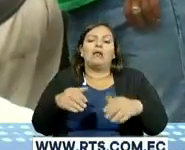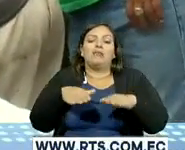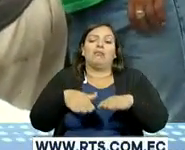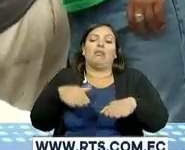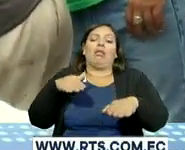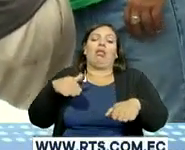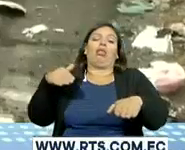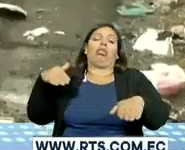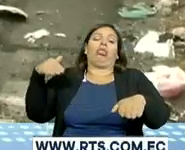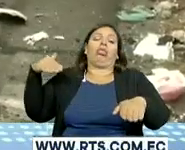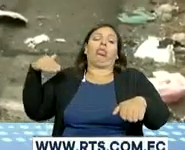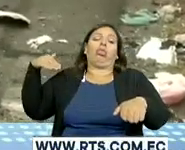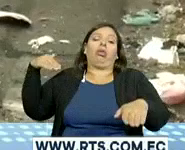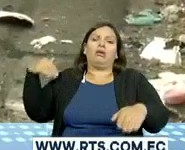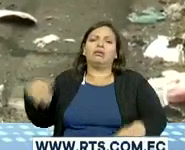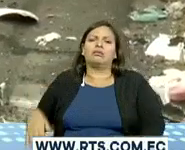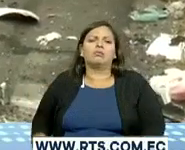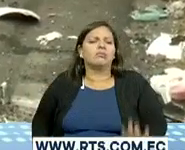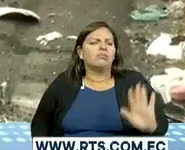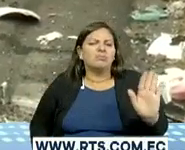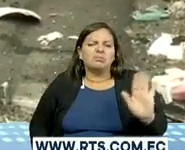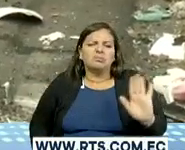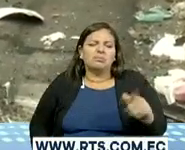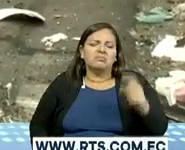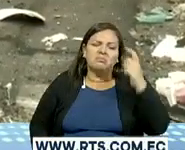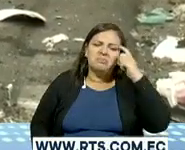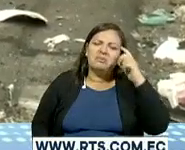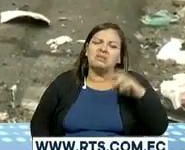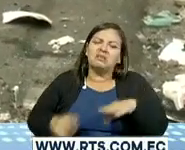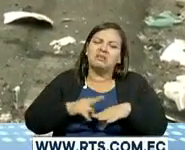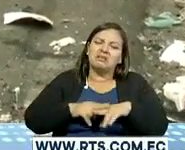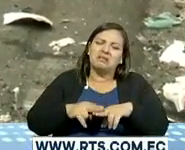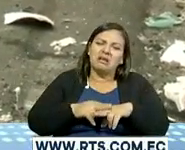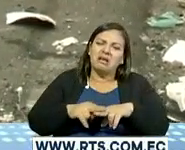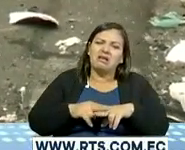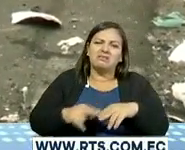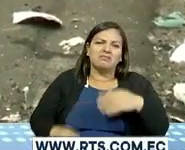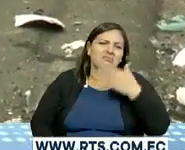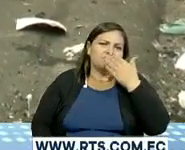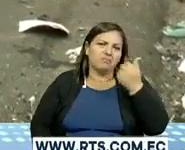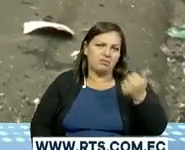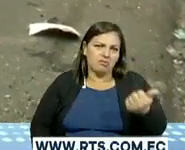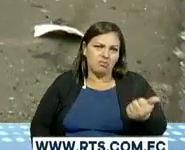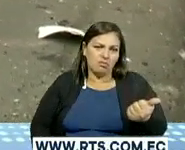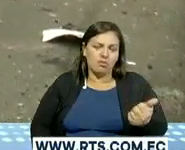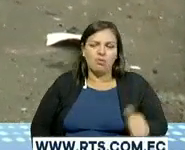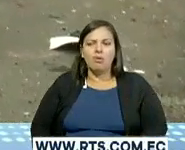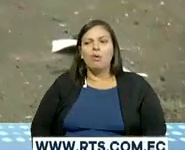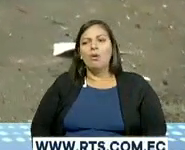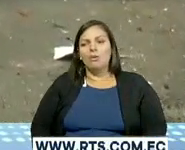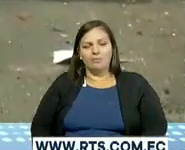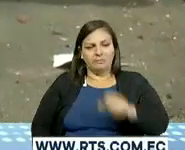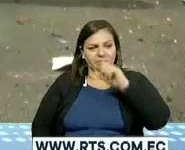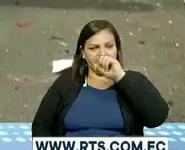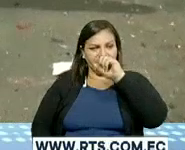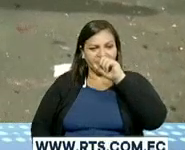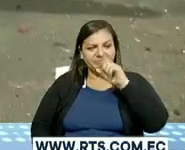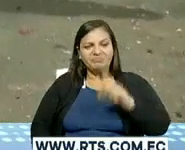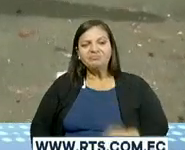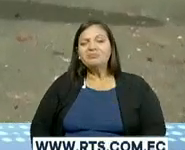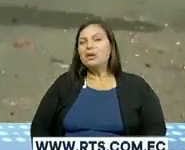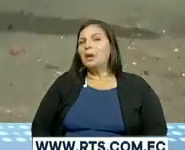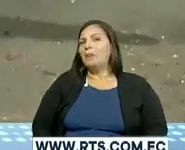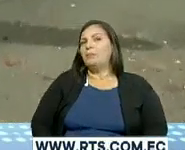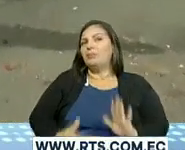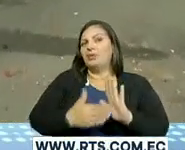vehículos, porque usted sabe que en este tiempo pues aumentan el volumen vehicular y peatonal. Utilicemos, si en una familia vemos